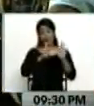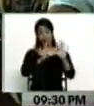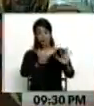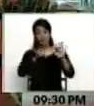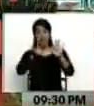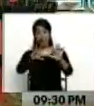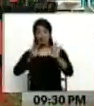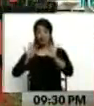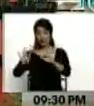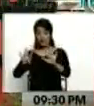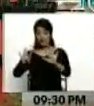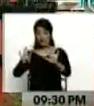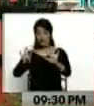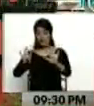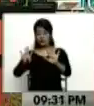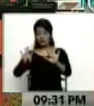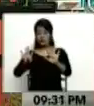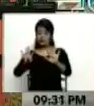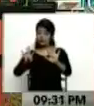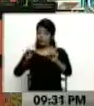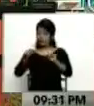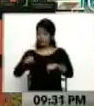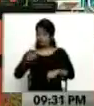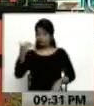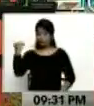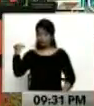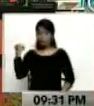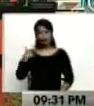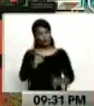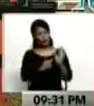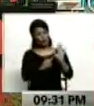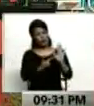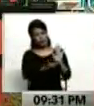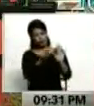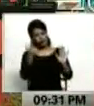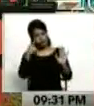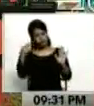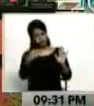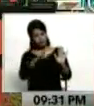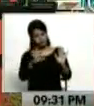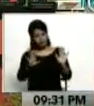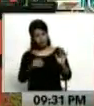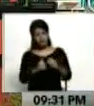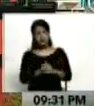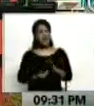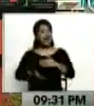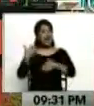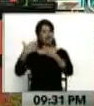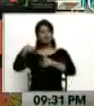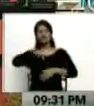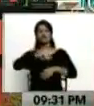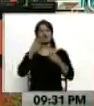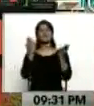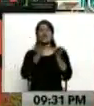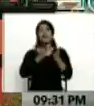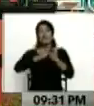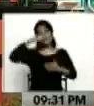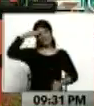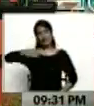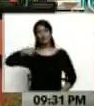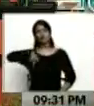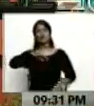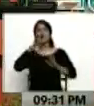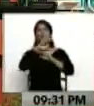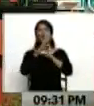año 89 hemos mostrado nosotros bueno nosotros estamos en la academia hacíamos un